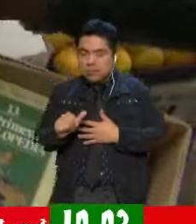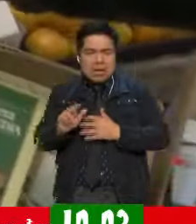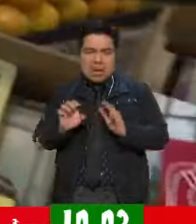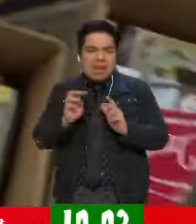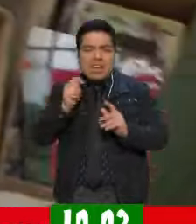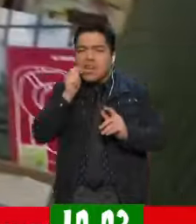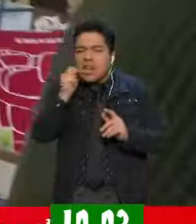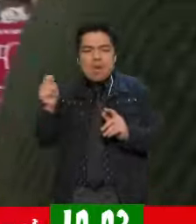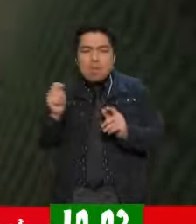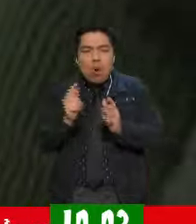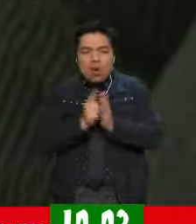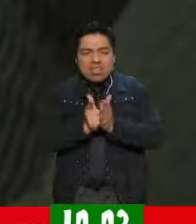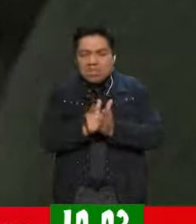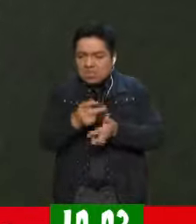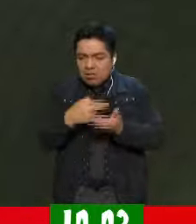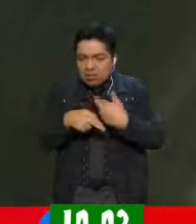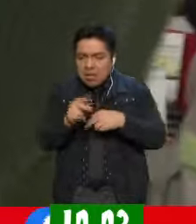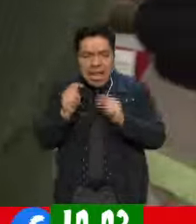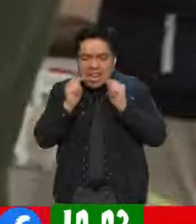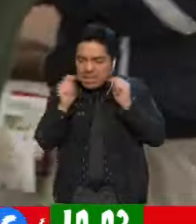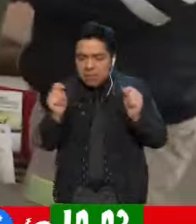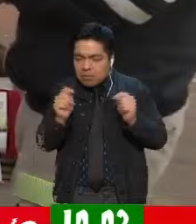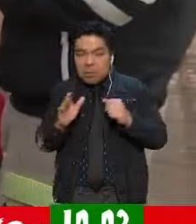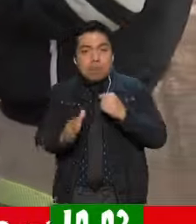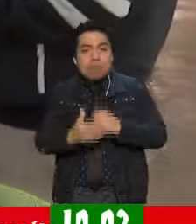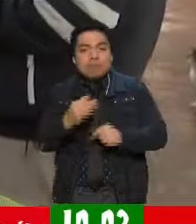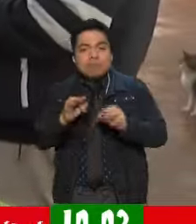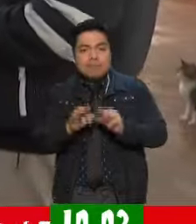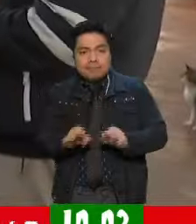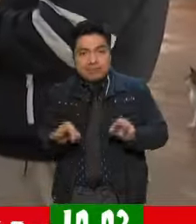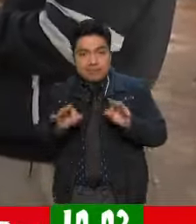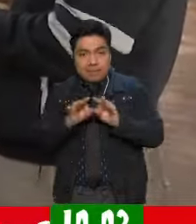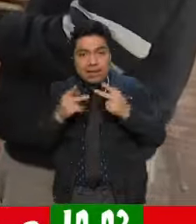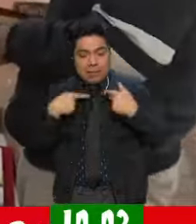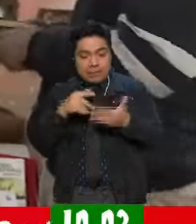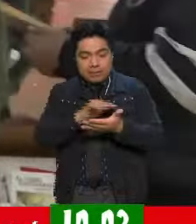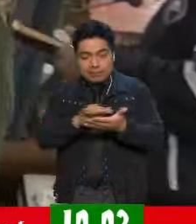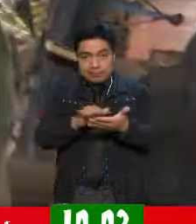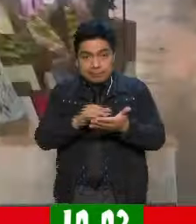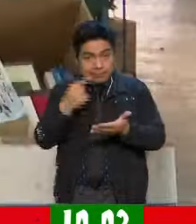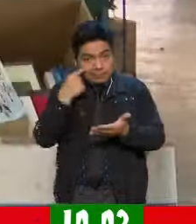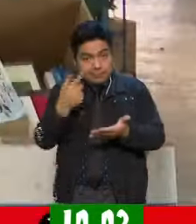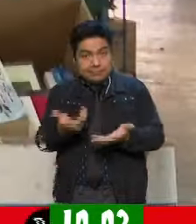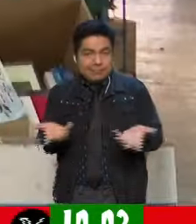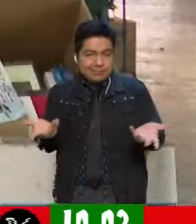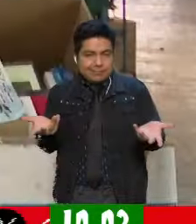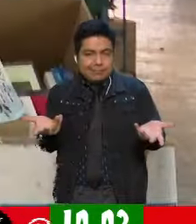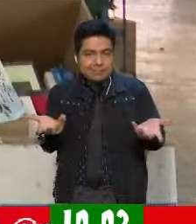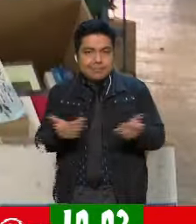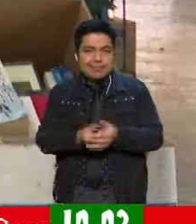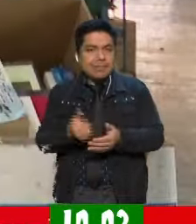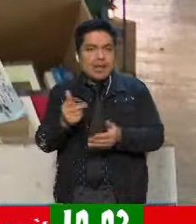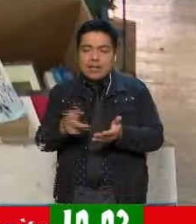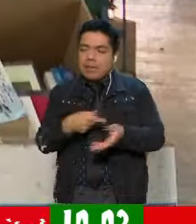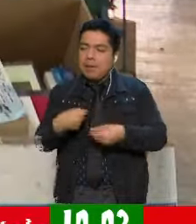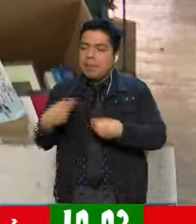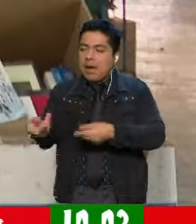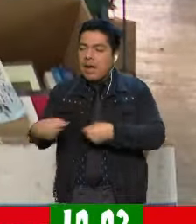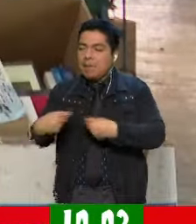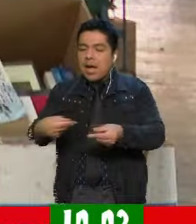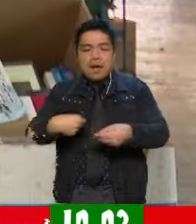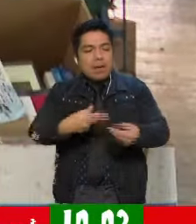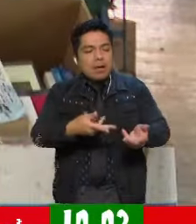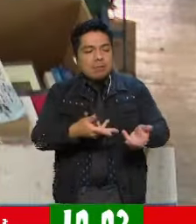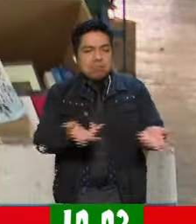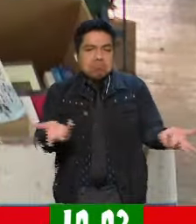libro no vuelva a la biblioteca Pues dice lo importante es fomentar el hábito de la lectura siempre y cuando lo siga Rolando y más gente lo